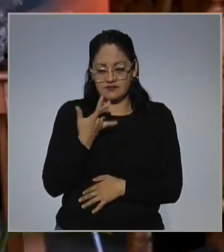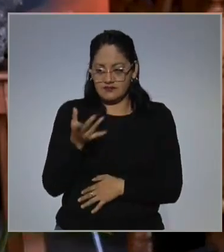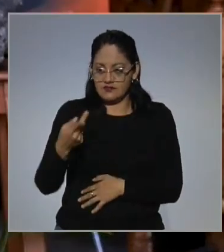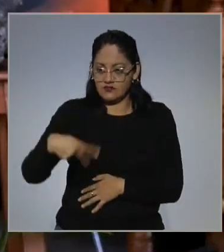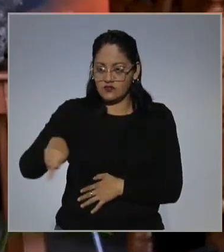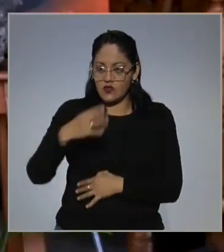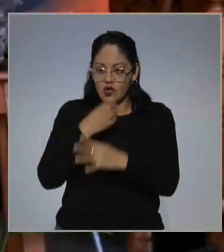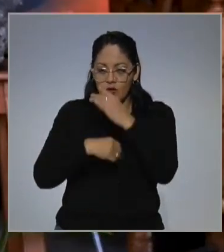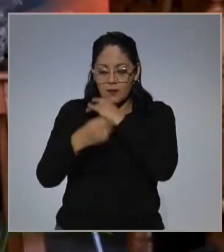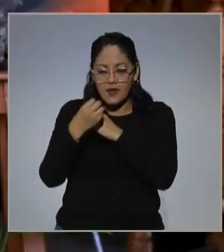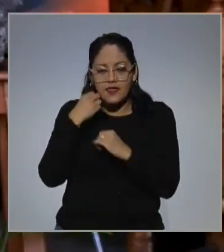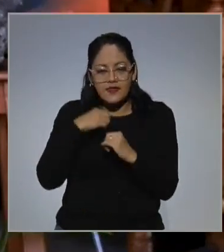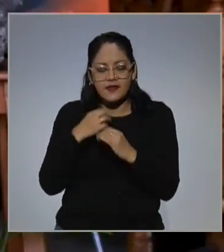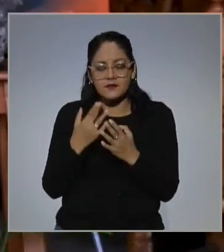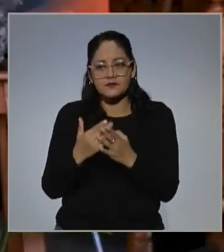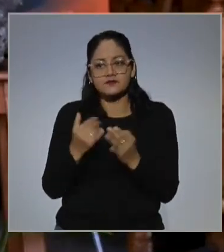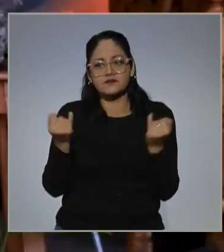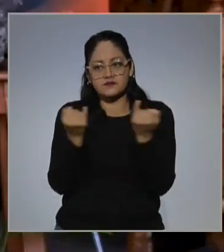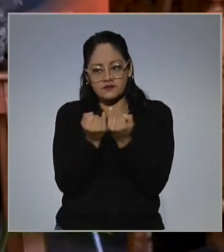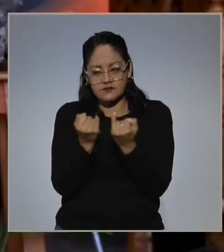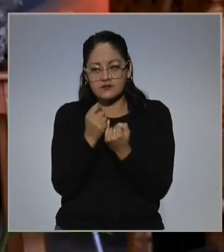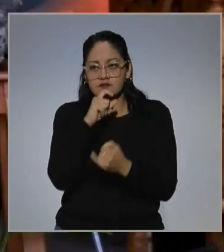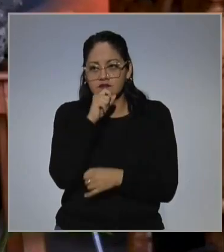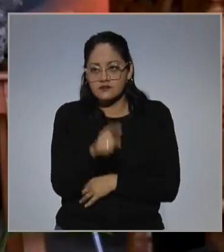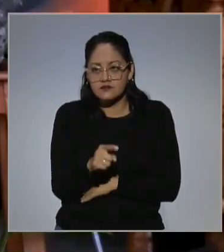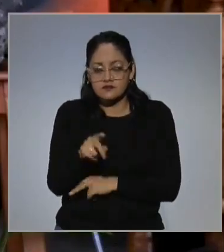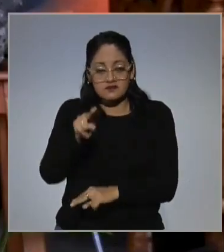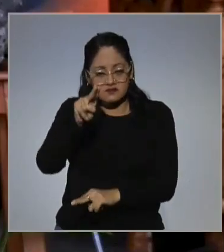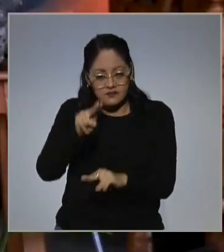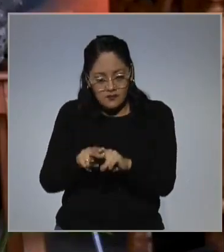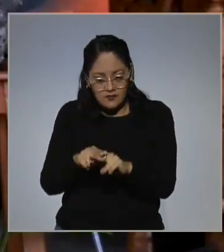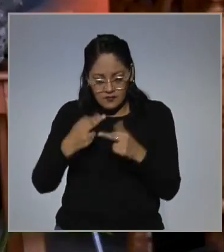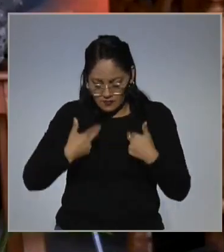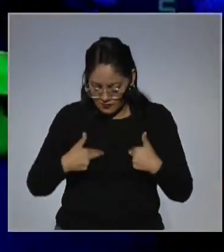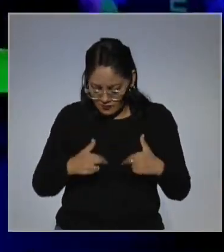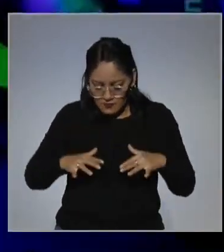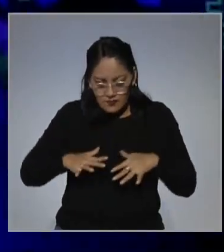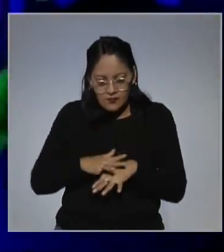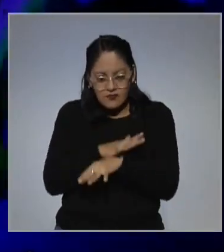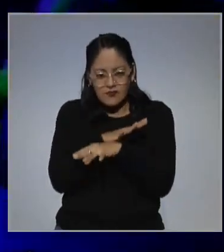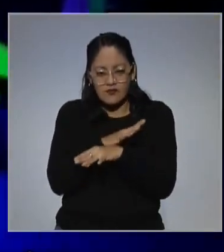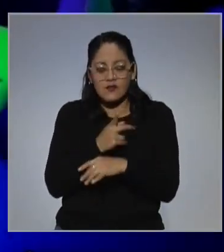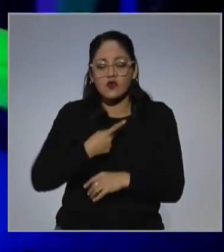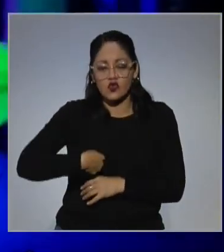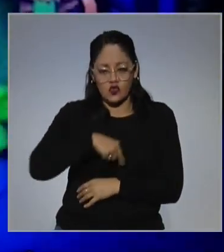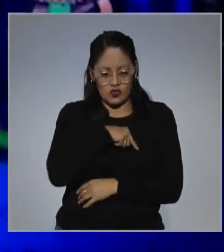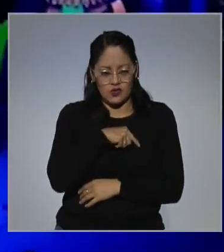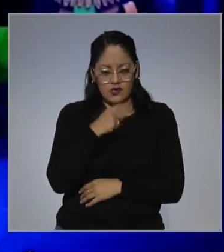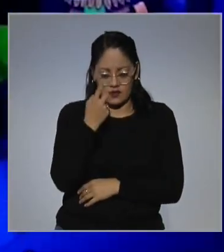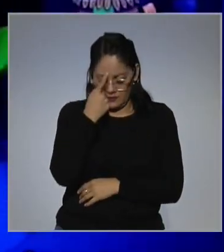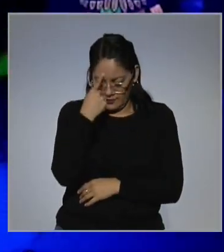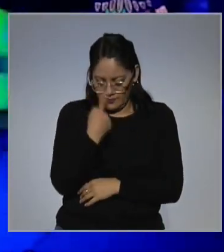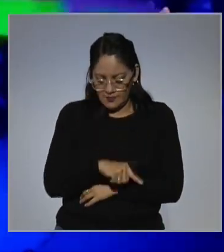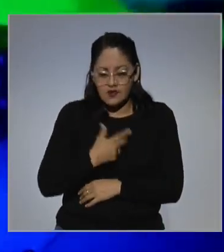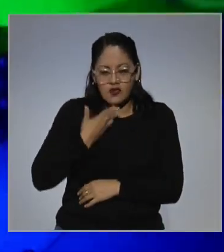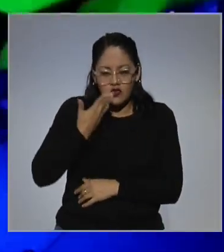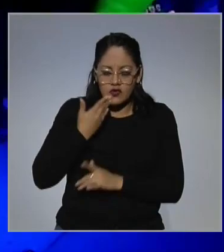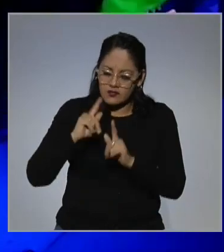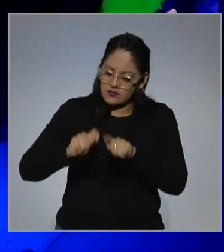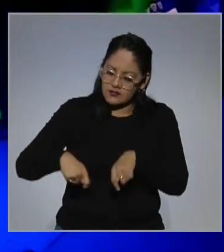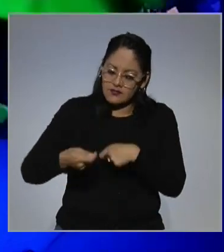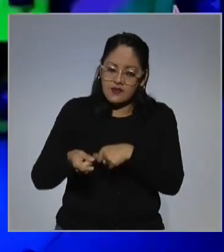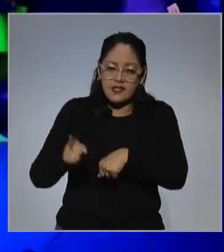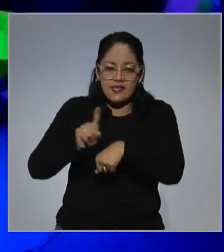degustar los alimentos, se sienten a cambiarse. A nosotros, para preservar la tradición de